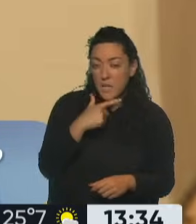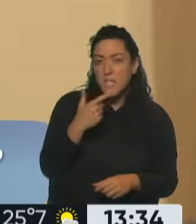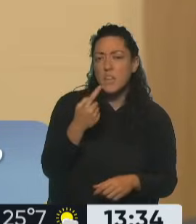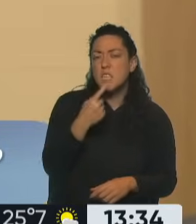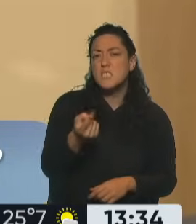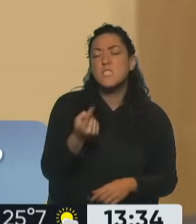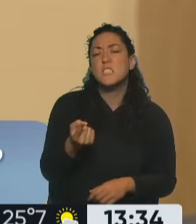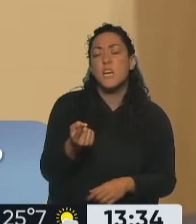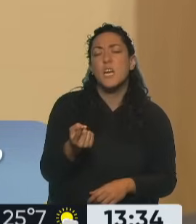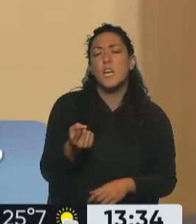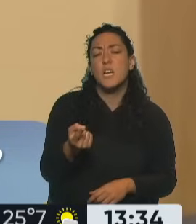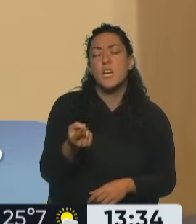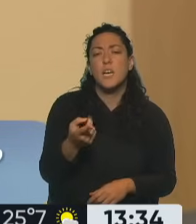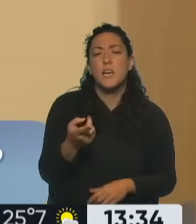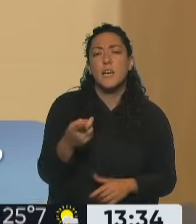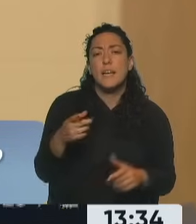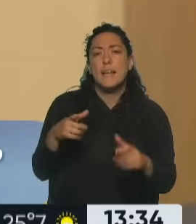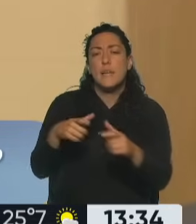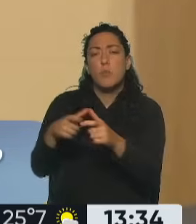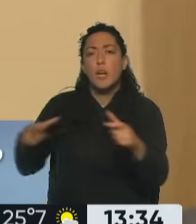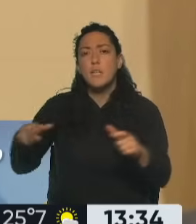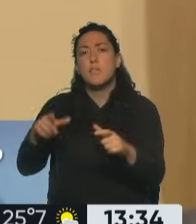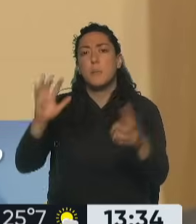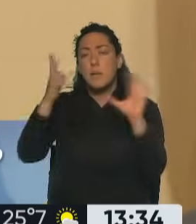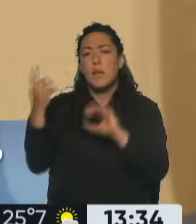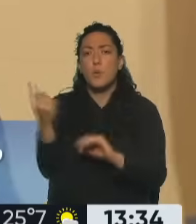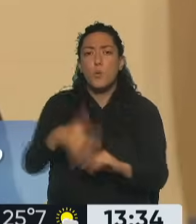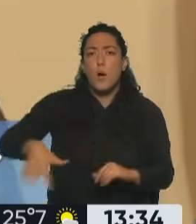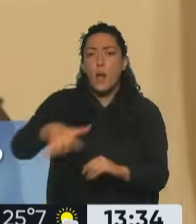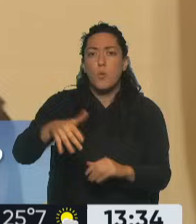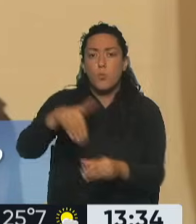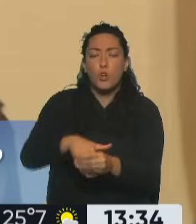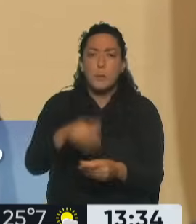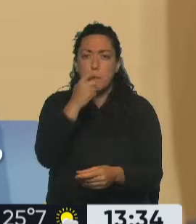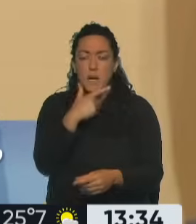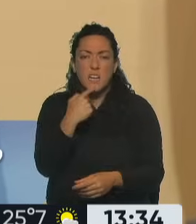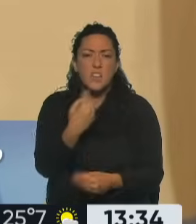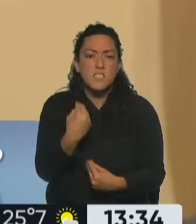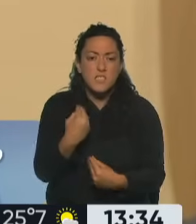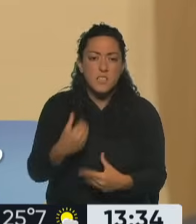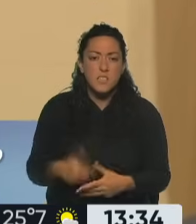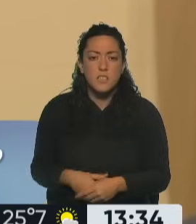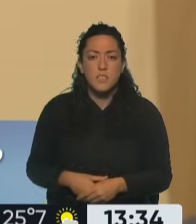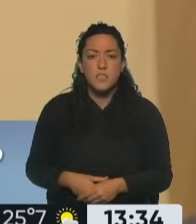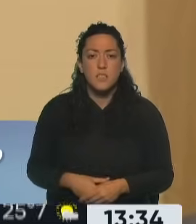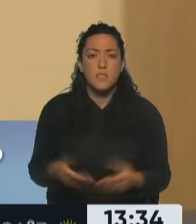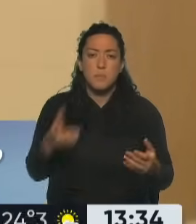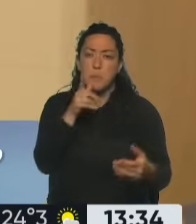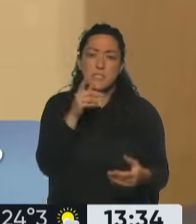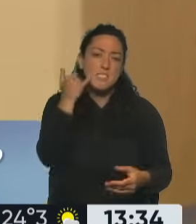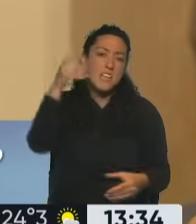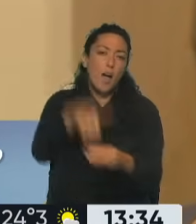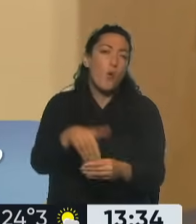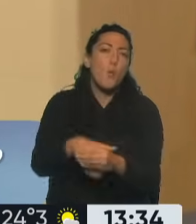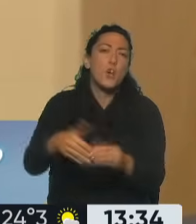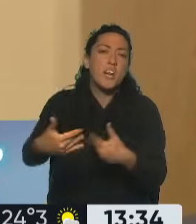había listas de Milei en lugar donde él votó. ¿Qué tienen para decir al respecto? Bueno, puede ser que estén adentro de las urnas ya.